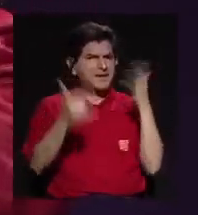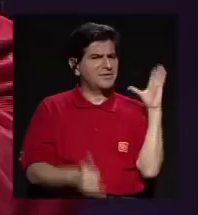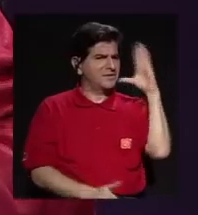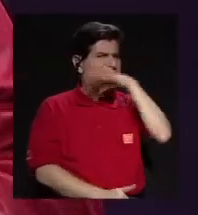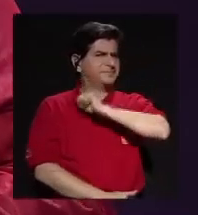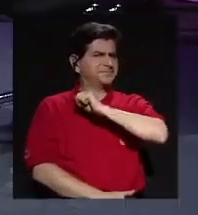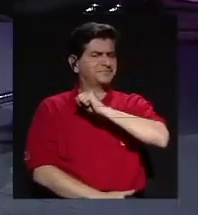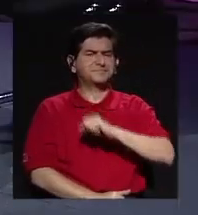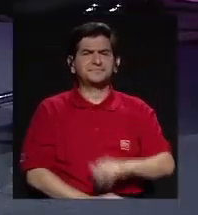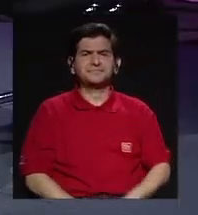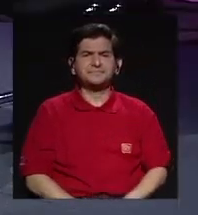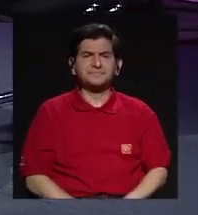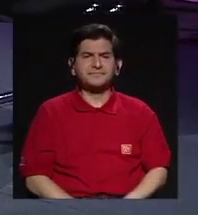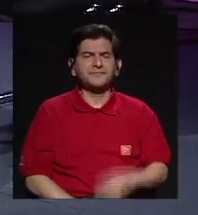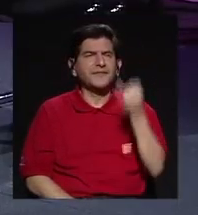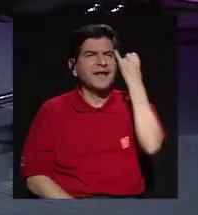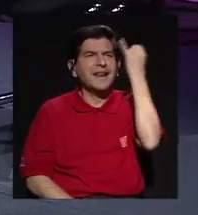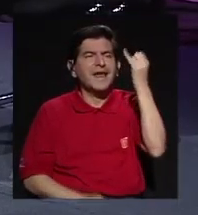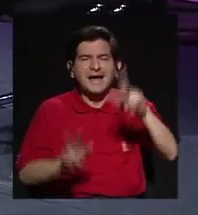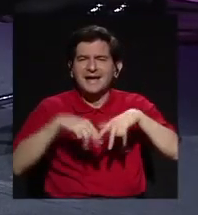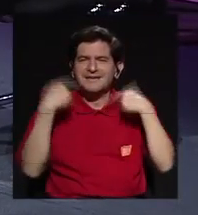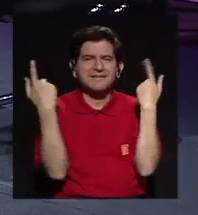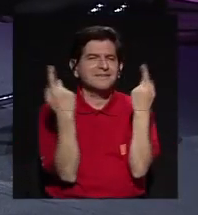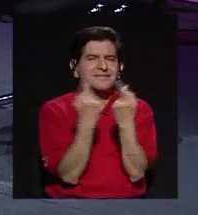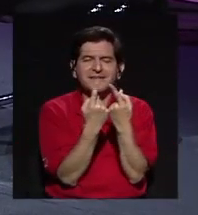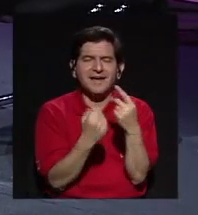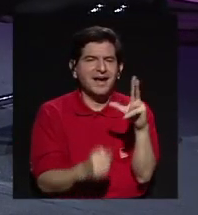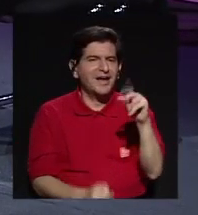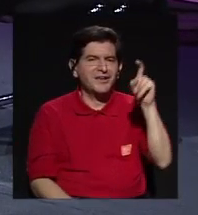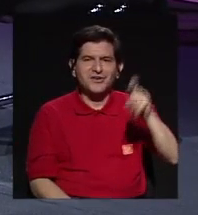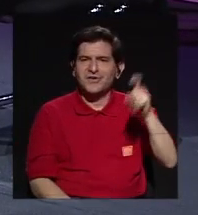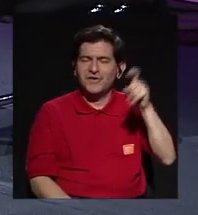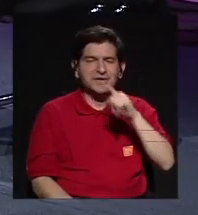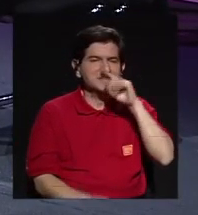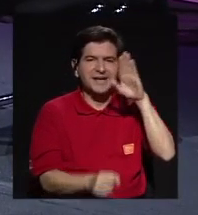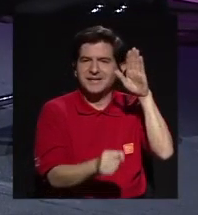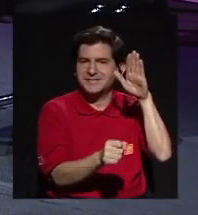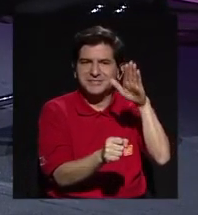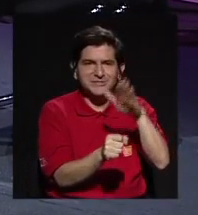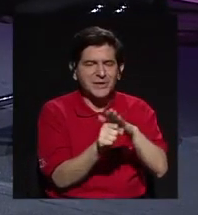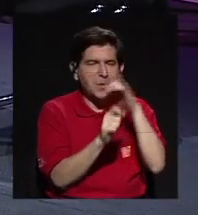visto que las líneas de partido no necesariamente se siguen tan